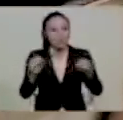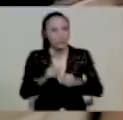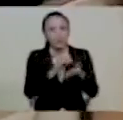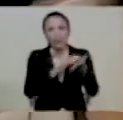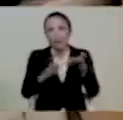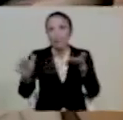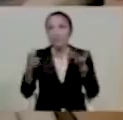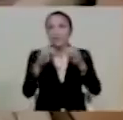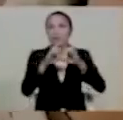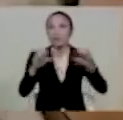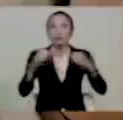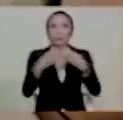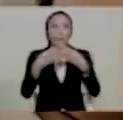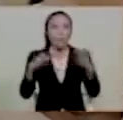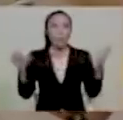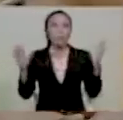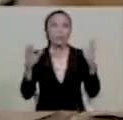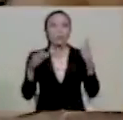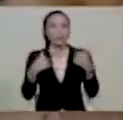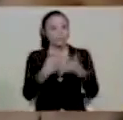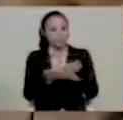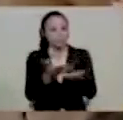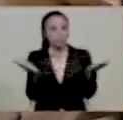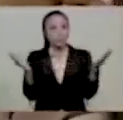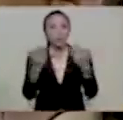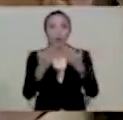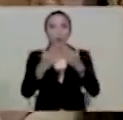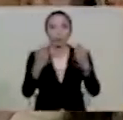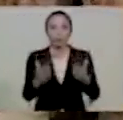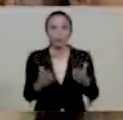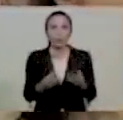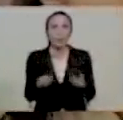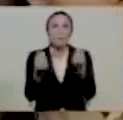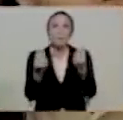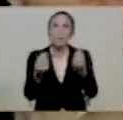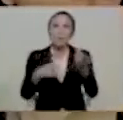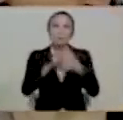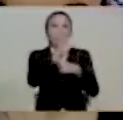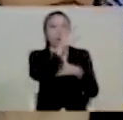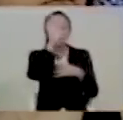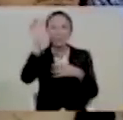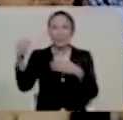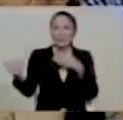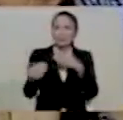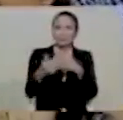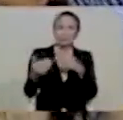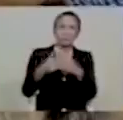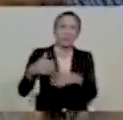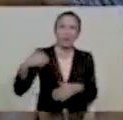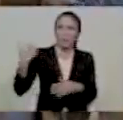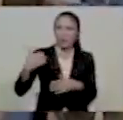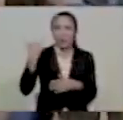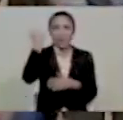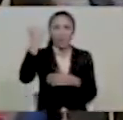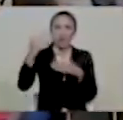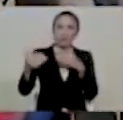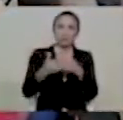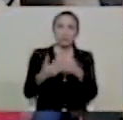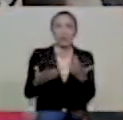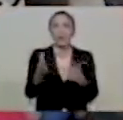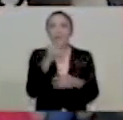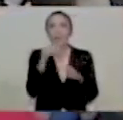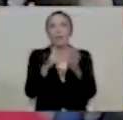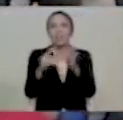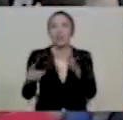Muchos de los gobiernos de esta región que agreden a Venezuela por cualquier cosa no garantizan el